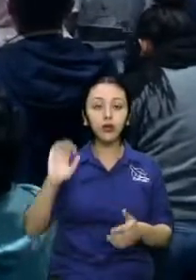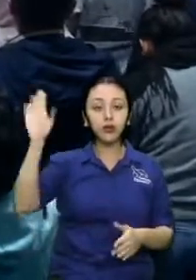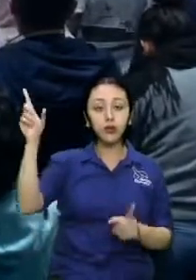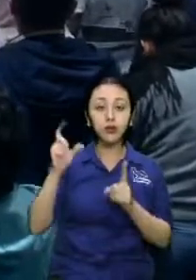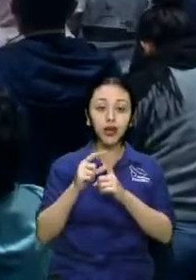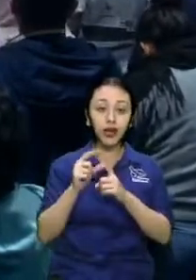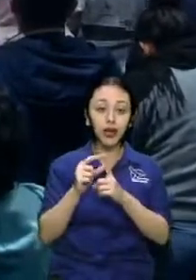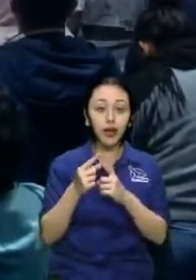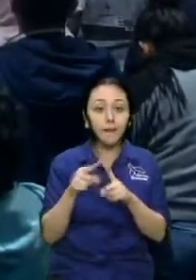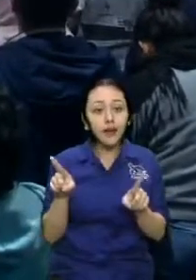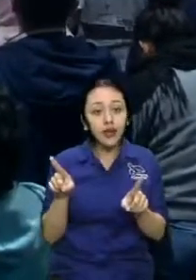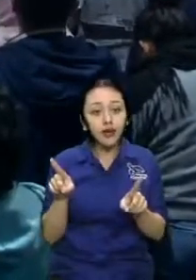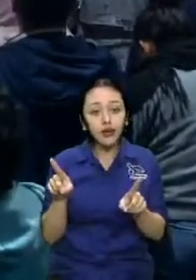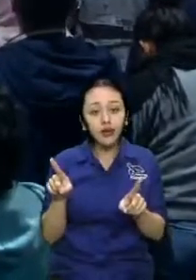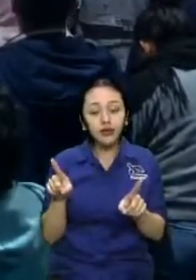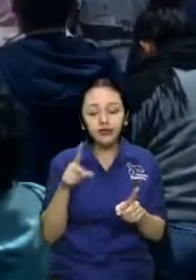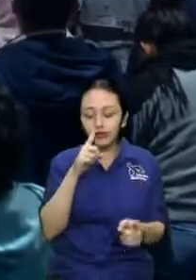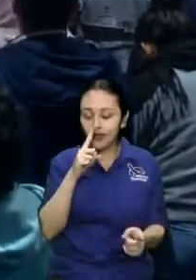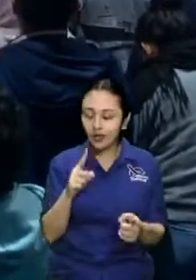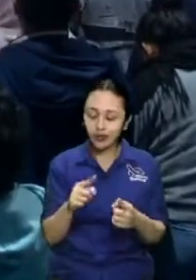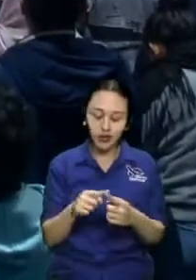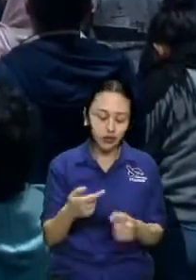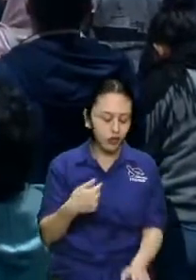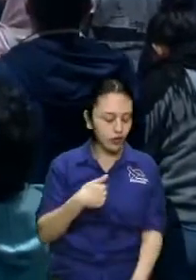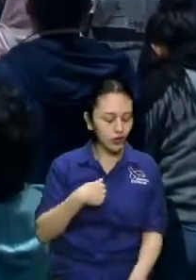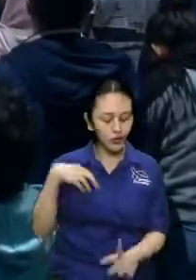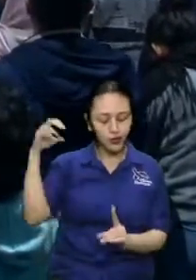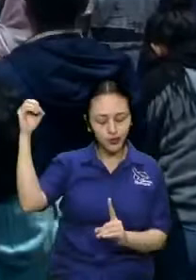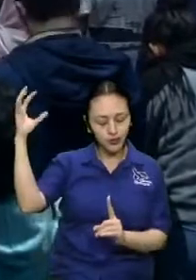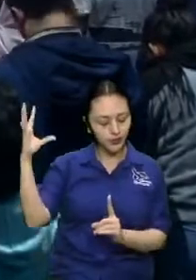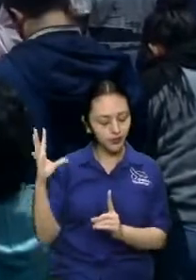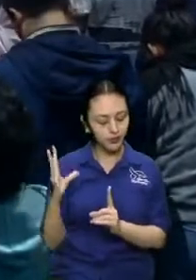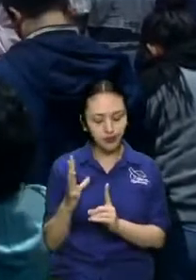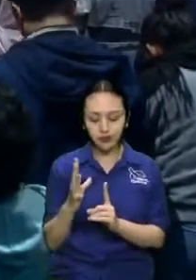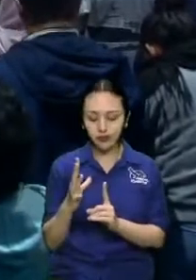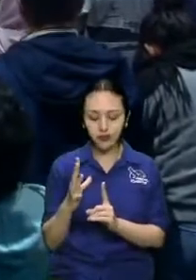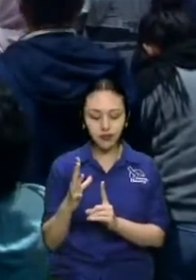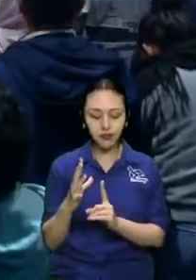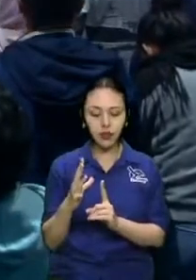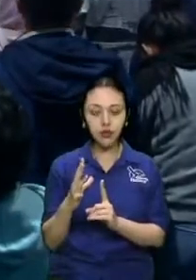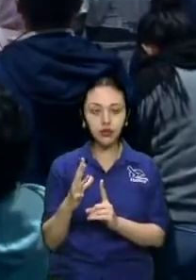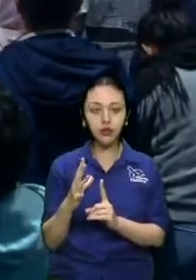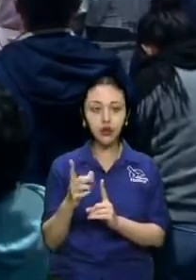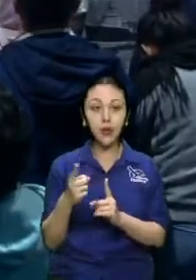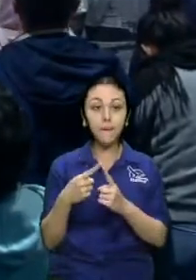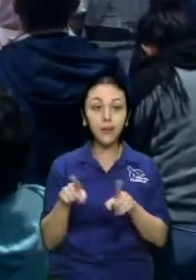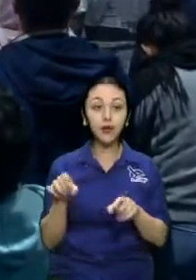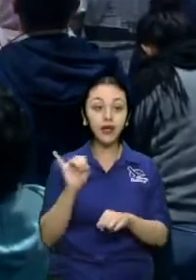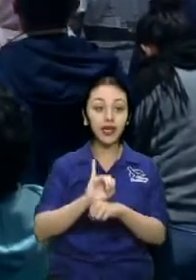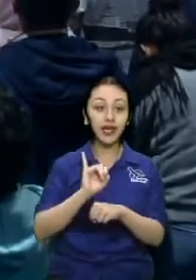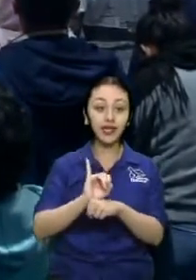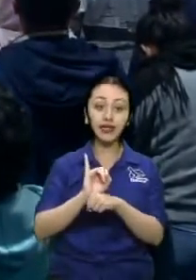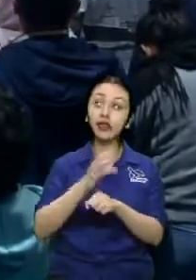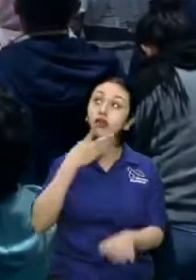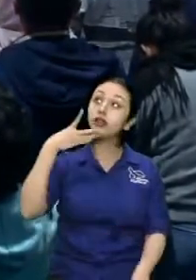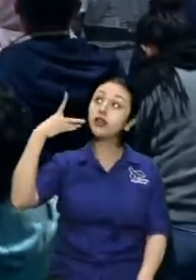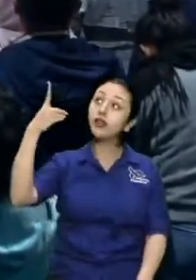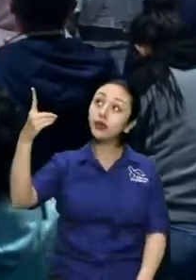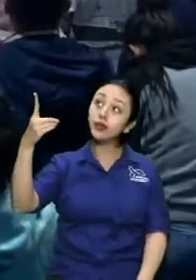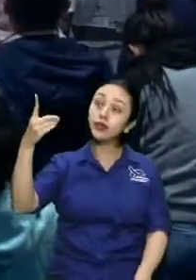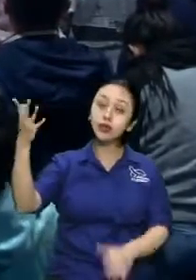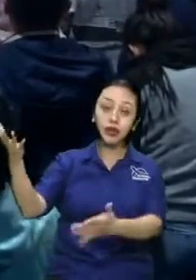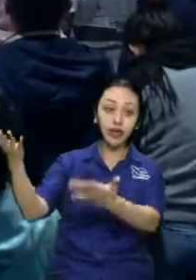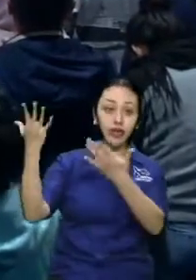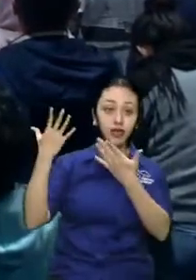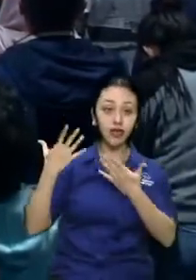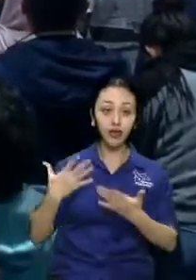soy afortunado en que el pueblo que el Señor me ha dado a pastorear.